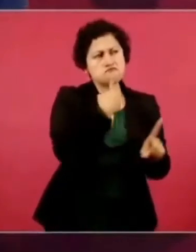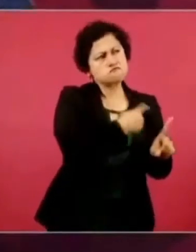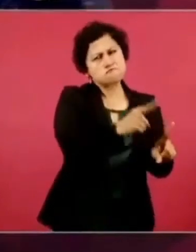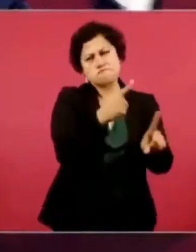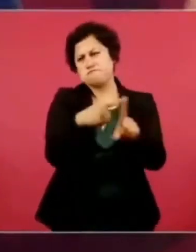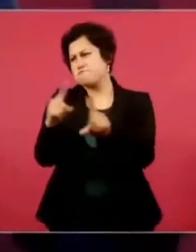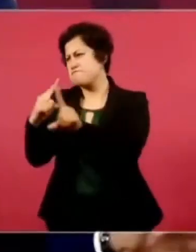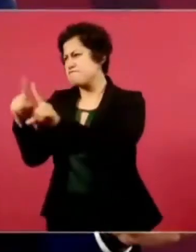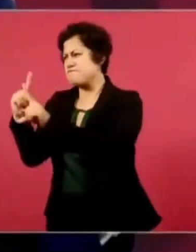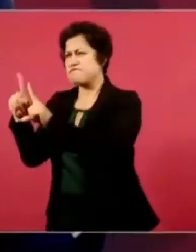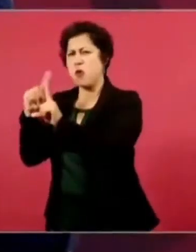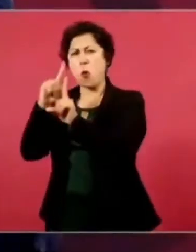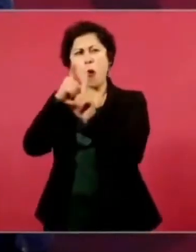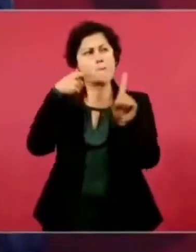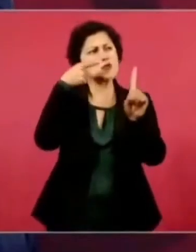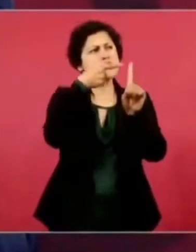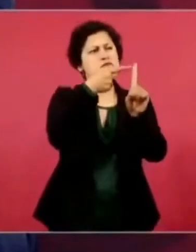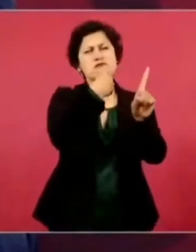para todo.